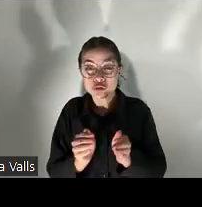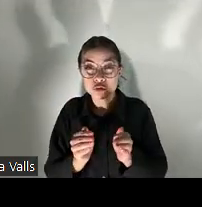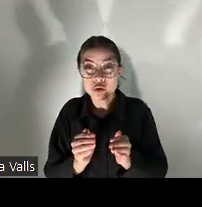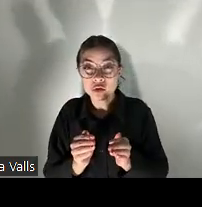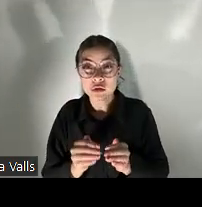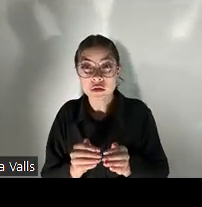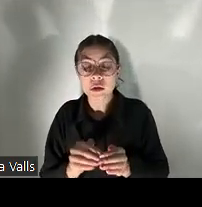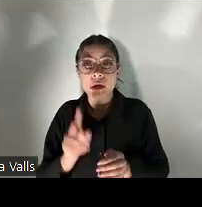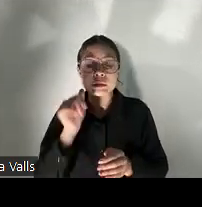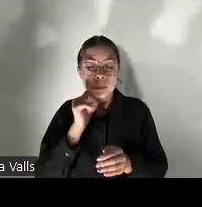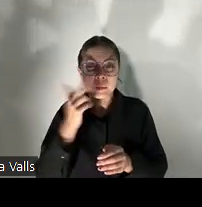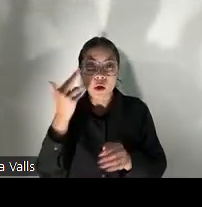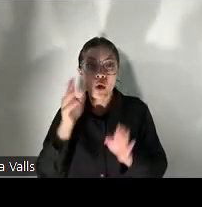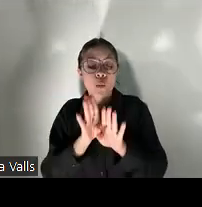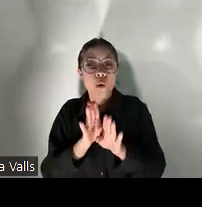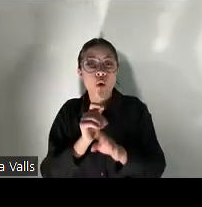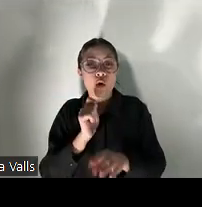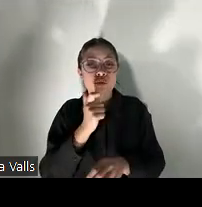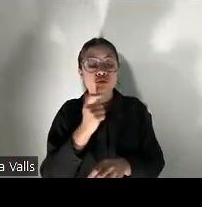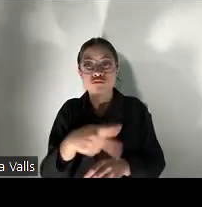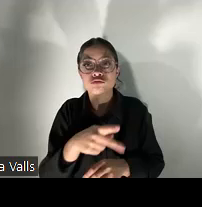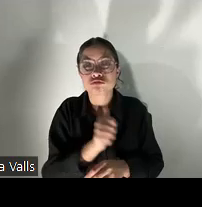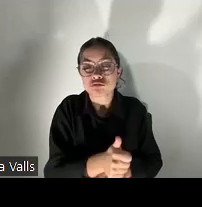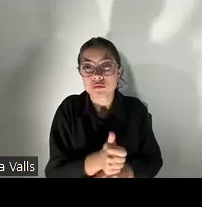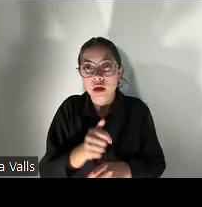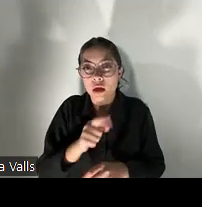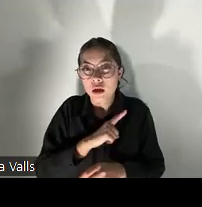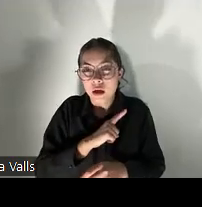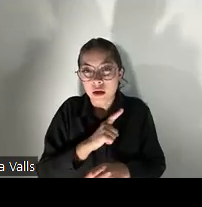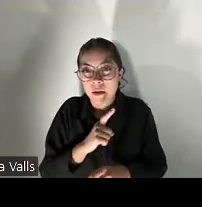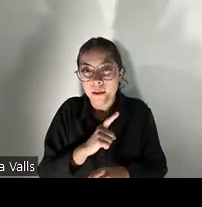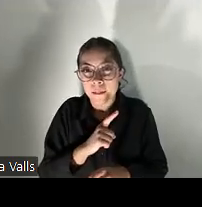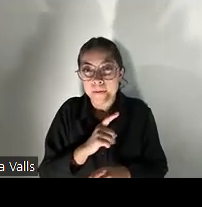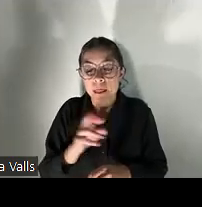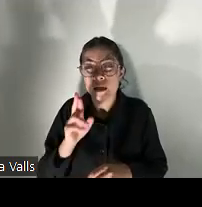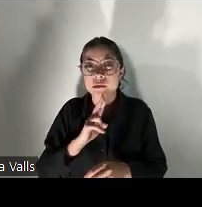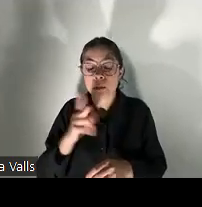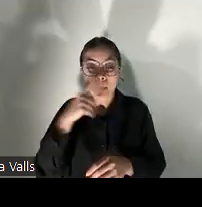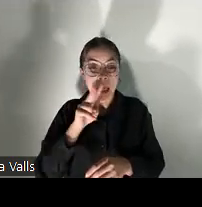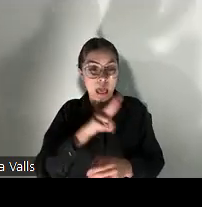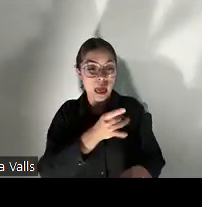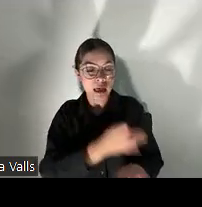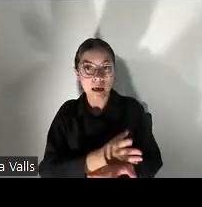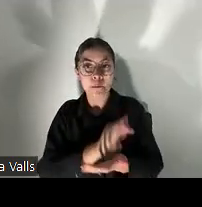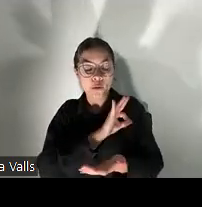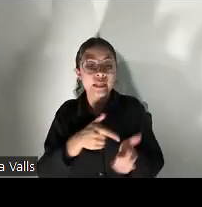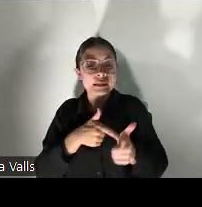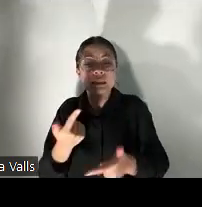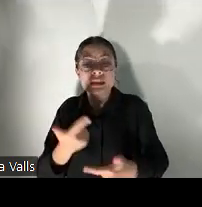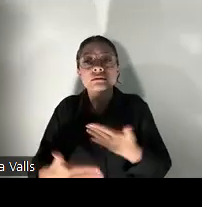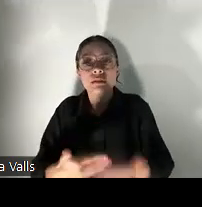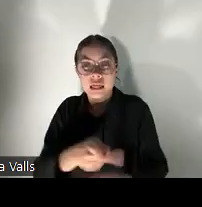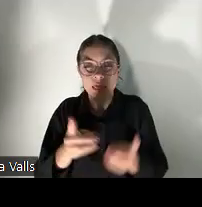evaluar cómo están sus automatismos, porque en base a eso se va a poder seguir construyendo su desarrollo de